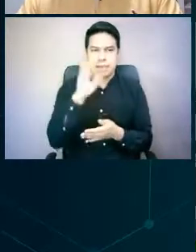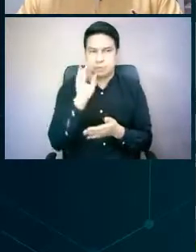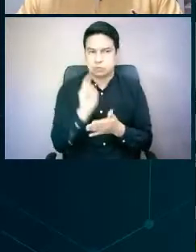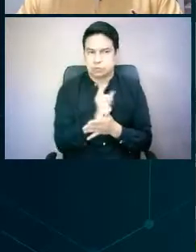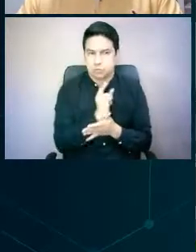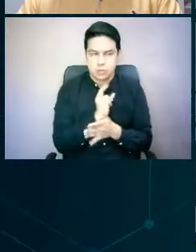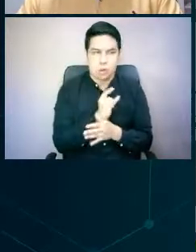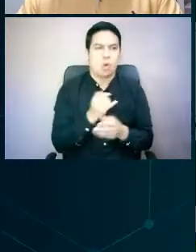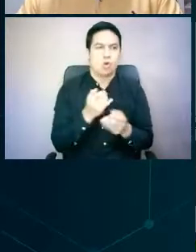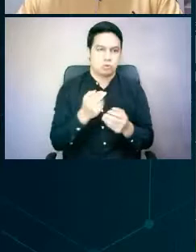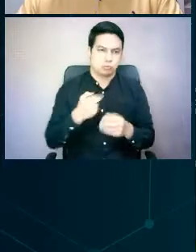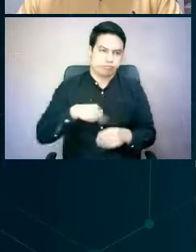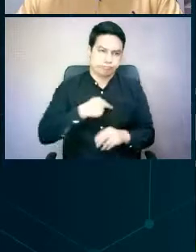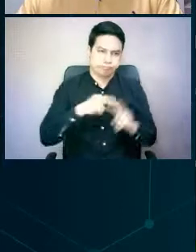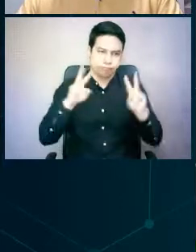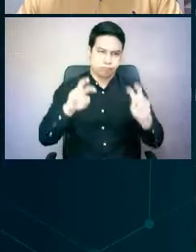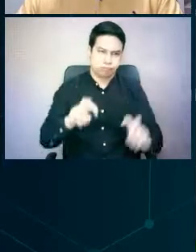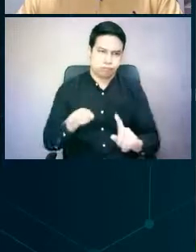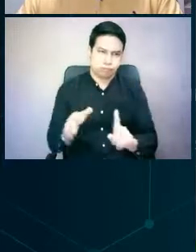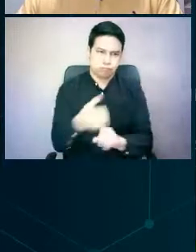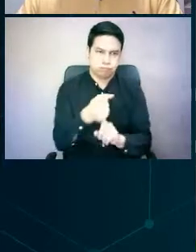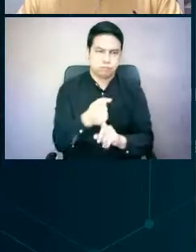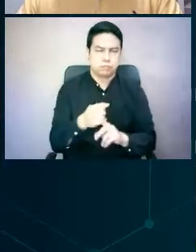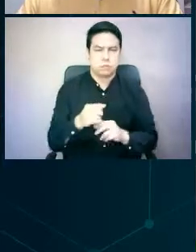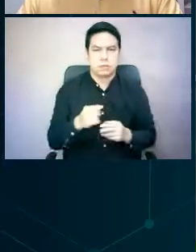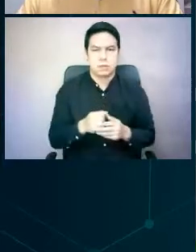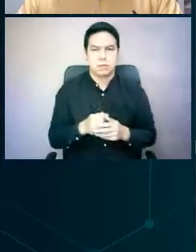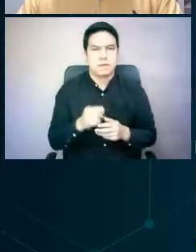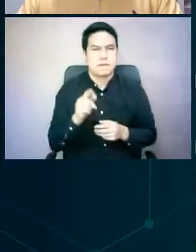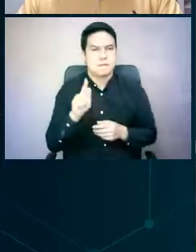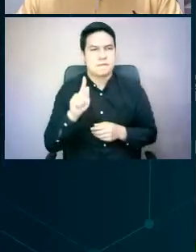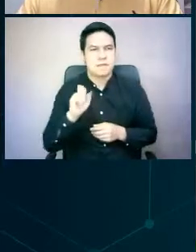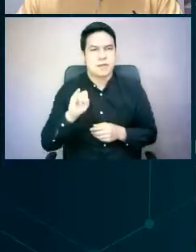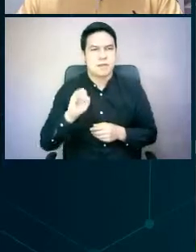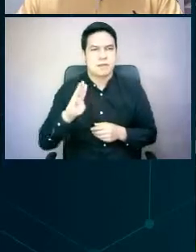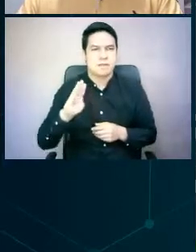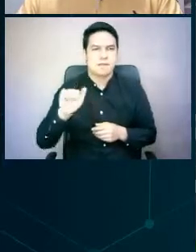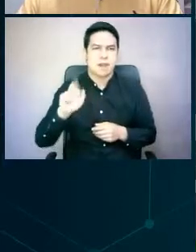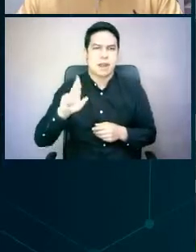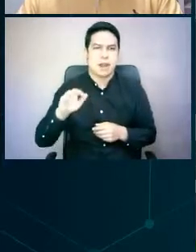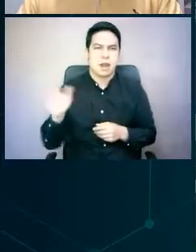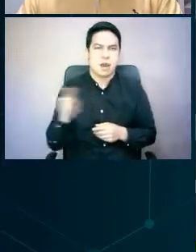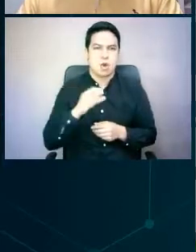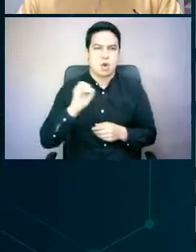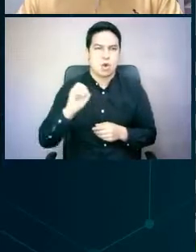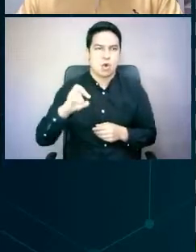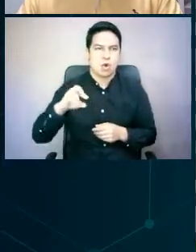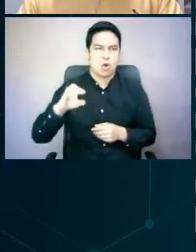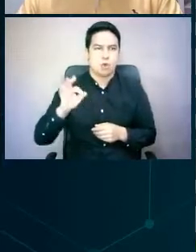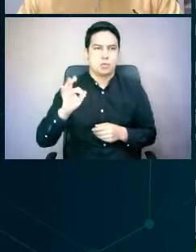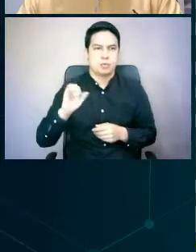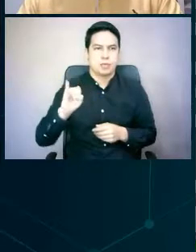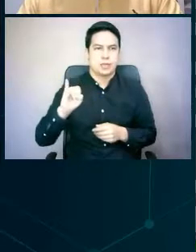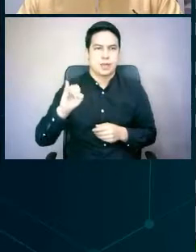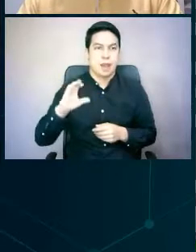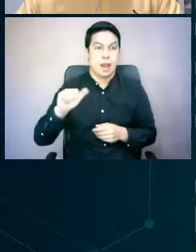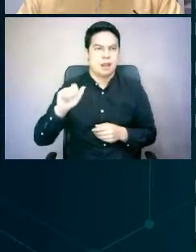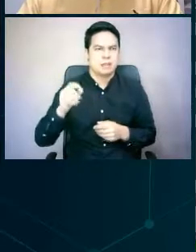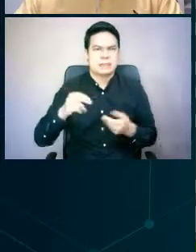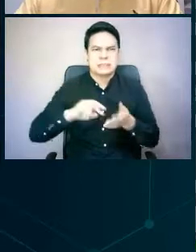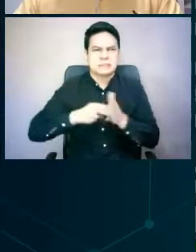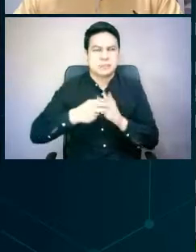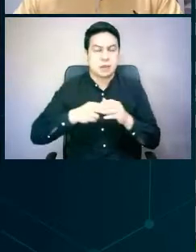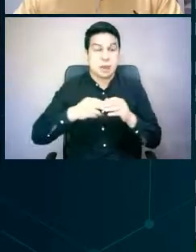de nuestra exposición, es la fibra óptica. A través de cables de fibra se